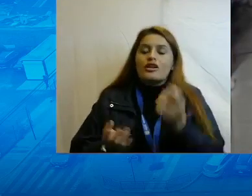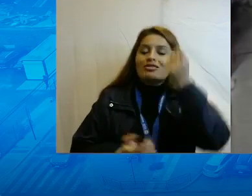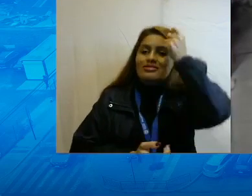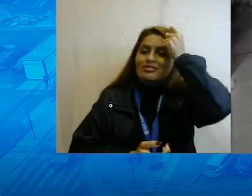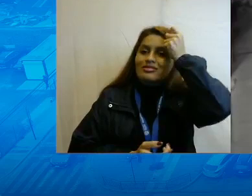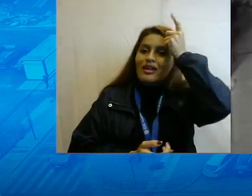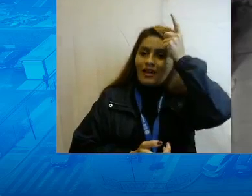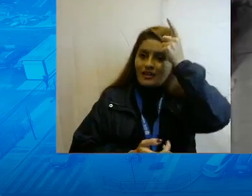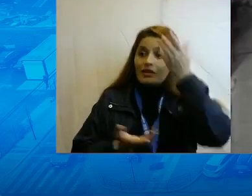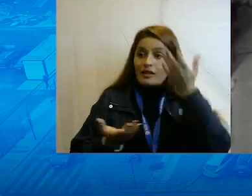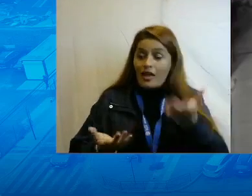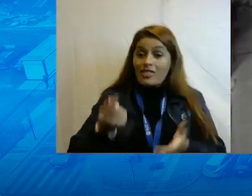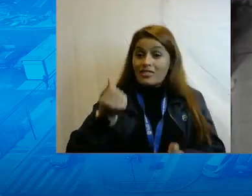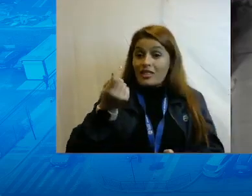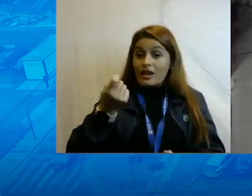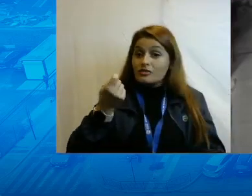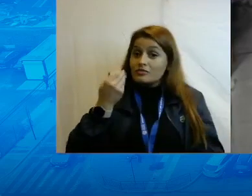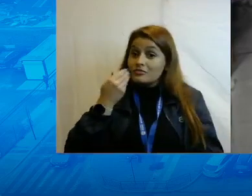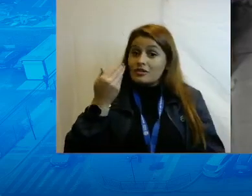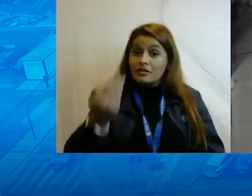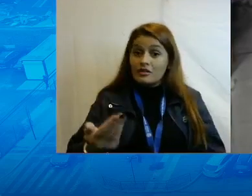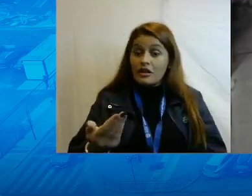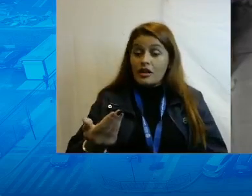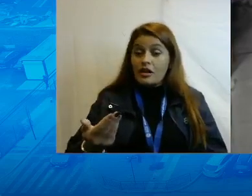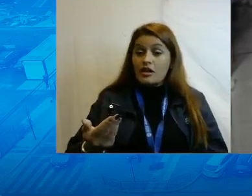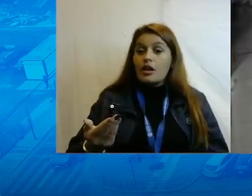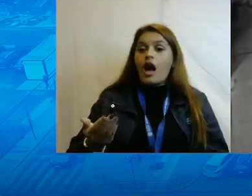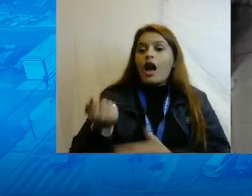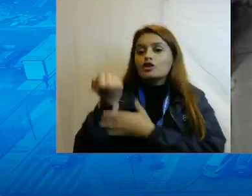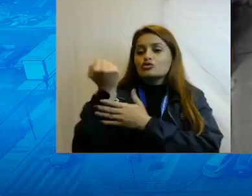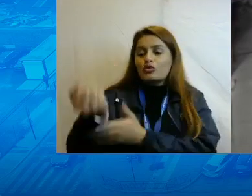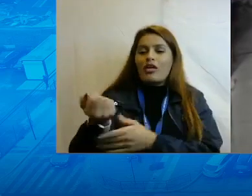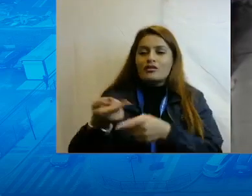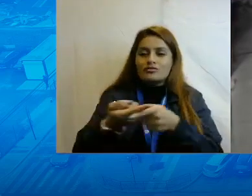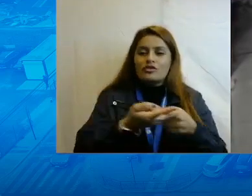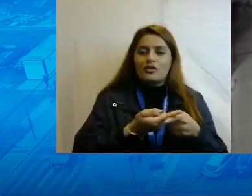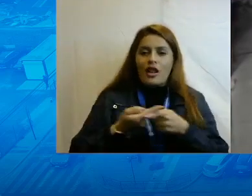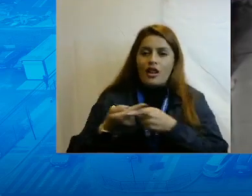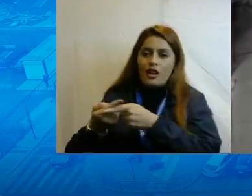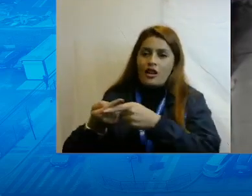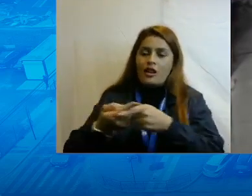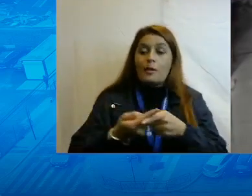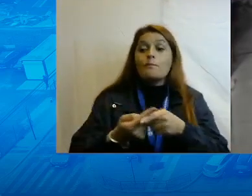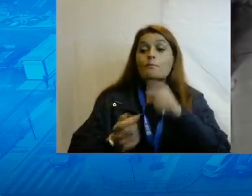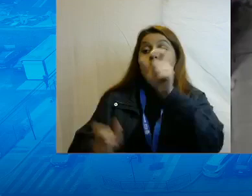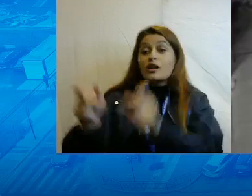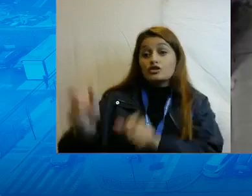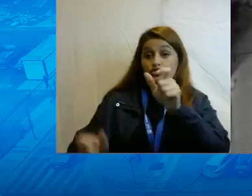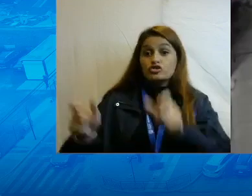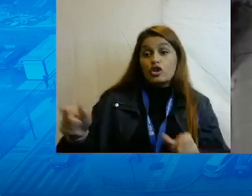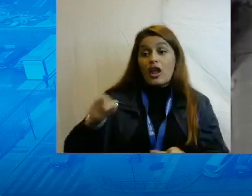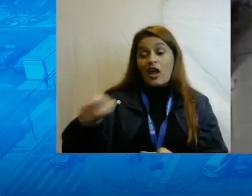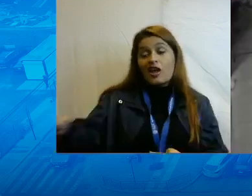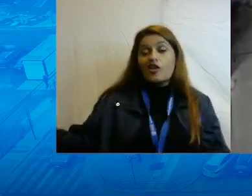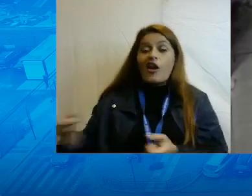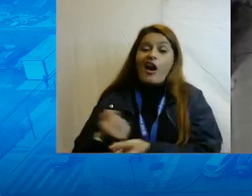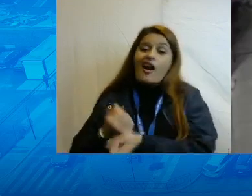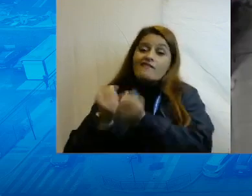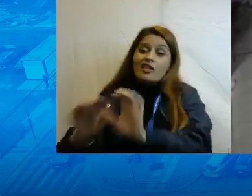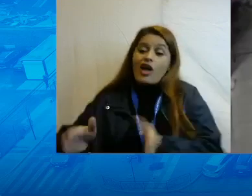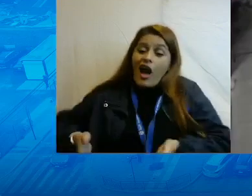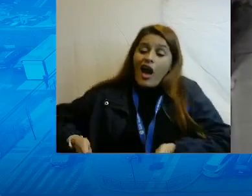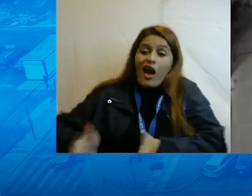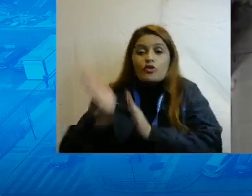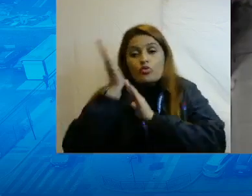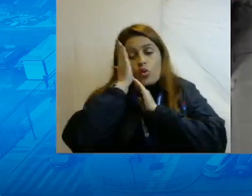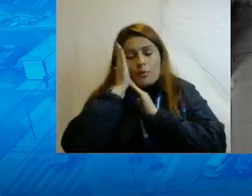que esta subvención no es un gasto cualquiera, es una inversión social que se hace sobre seres humanos que están en estado de abandono, que están en una situación